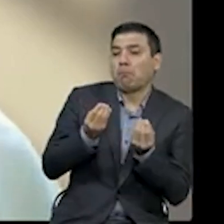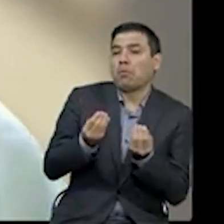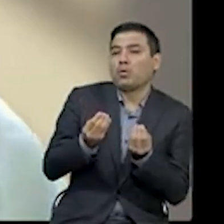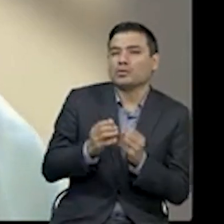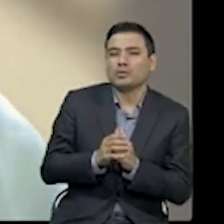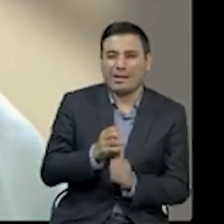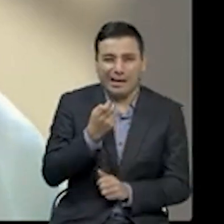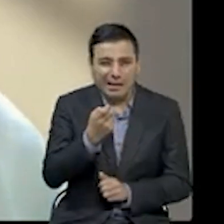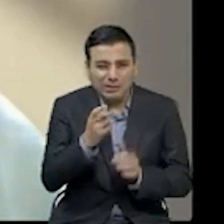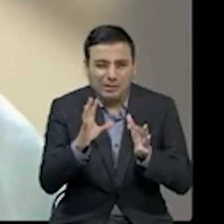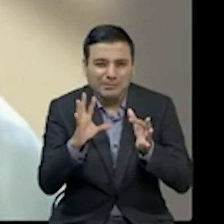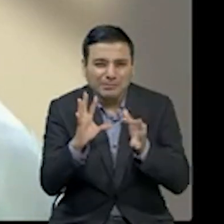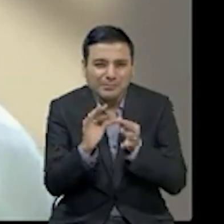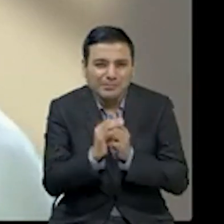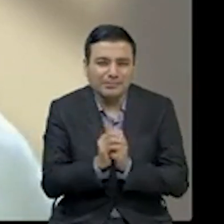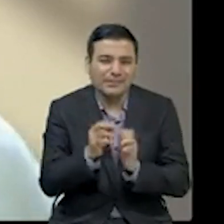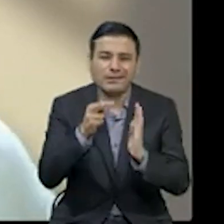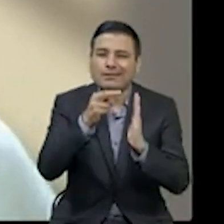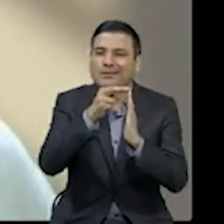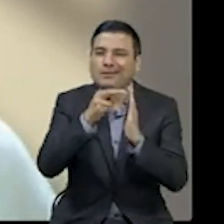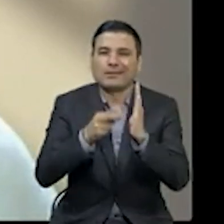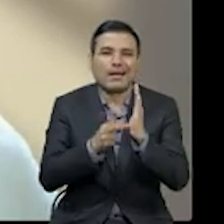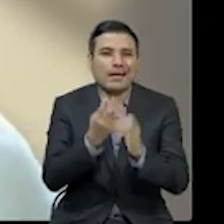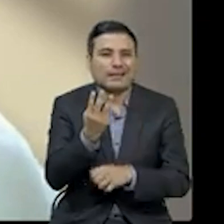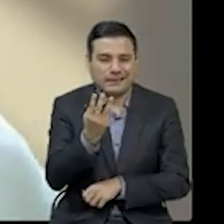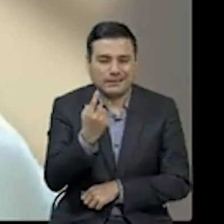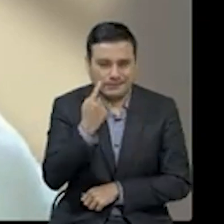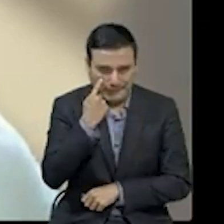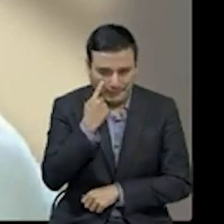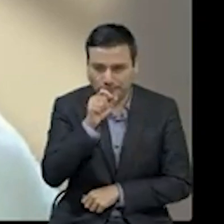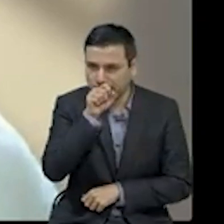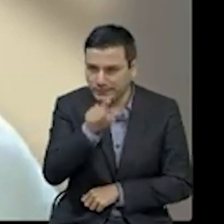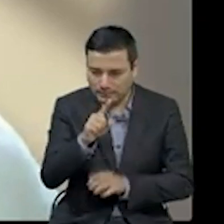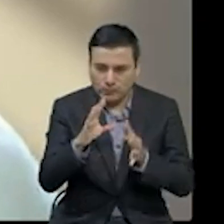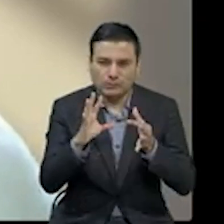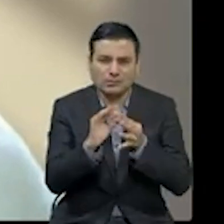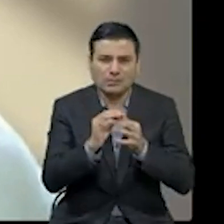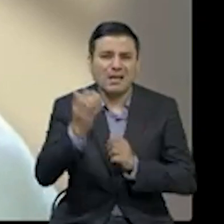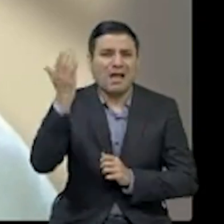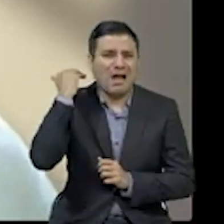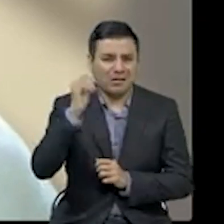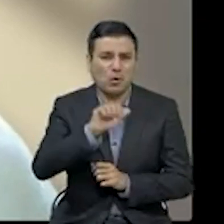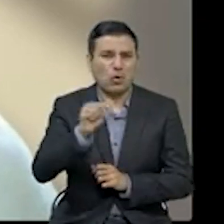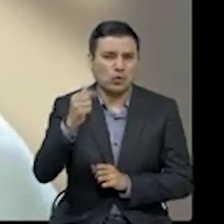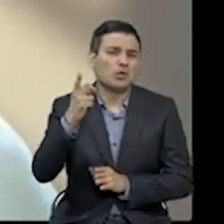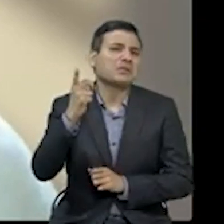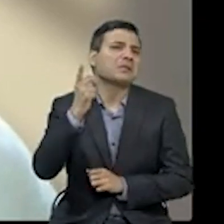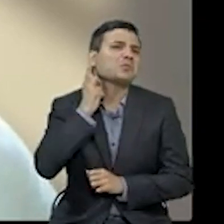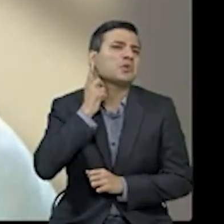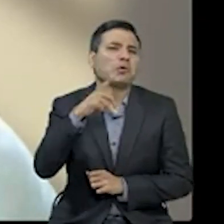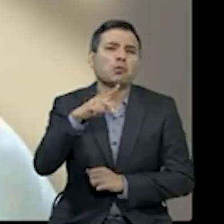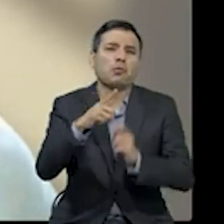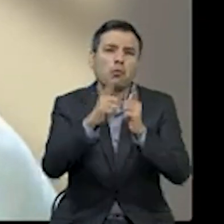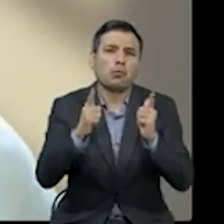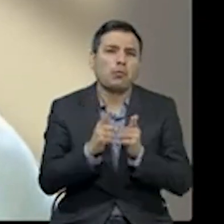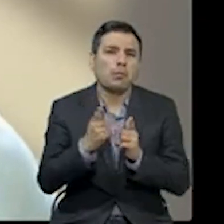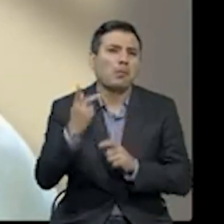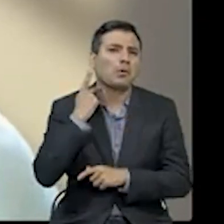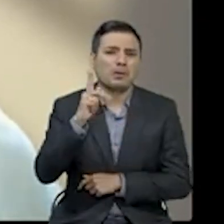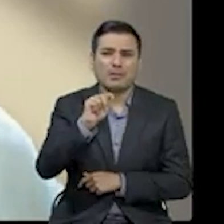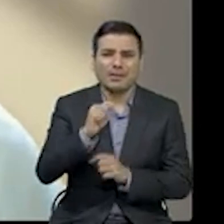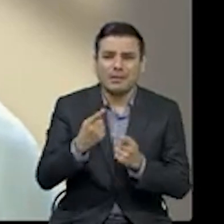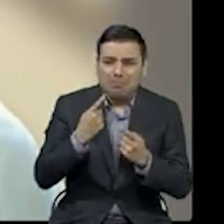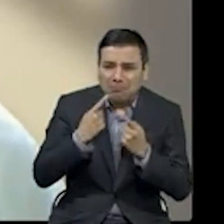cae con regla de 3. He intentado discutir esto con otros legisladores de su partido, pero